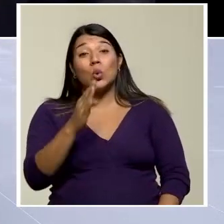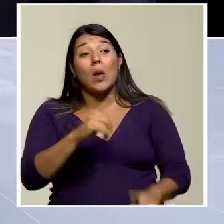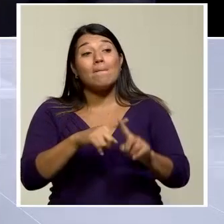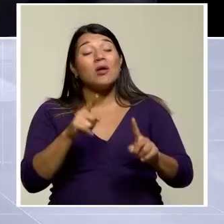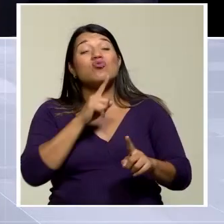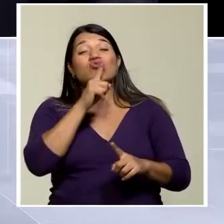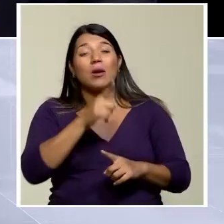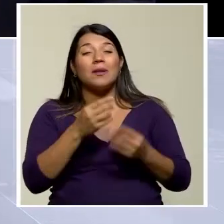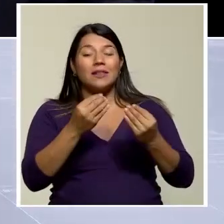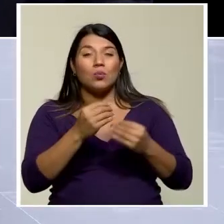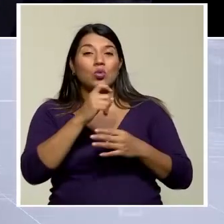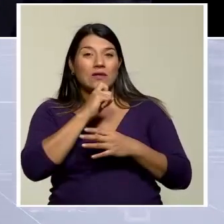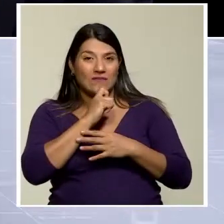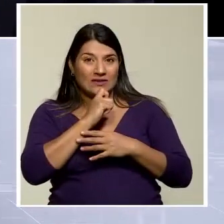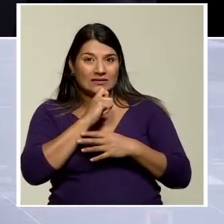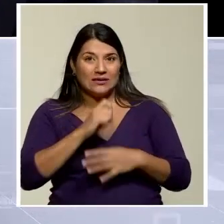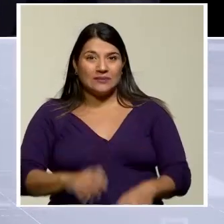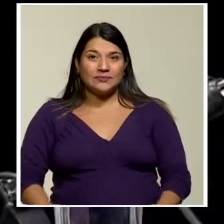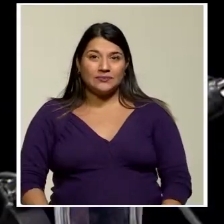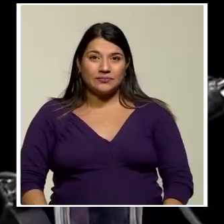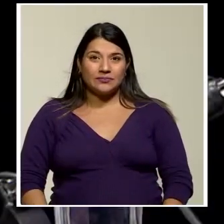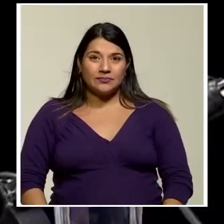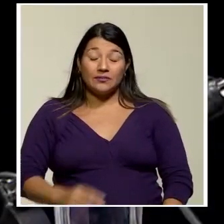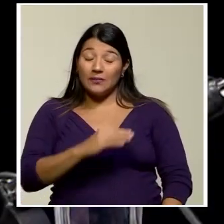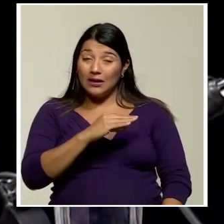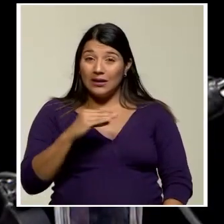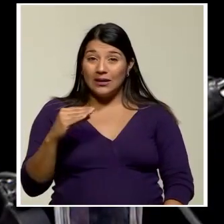difícil. Y